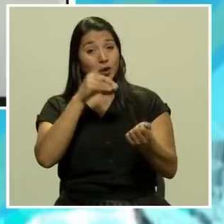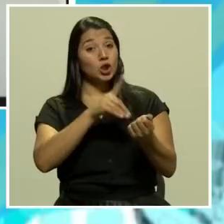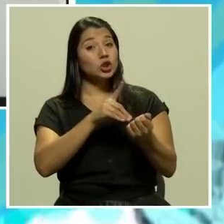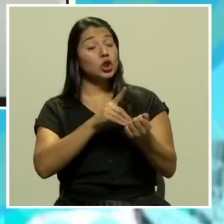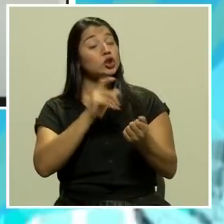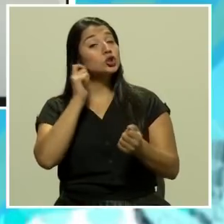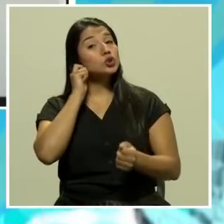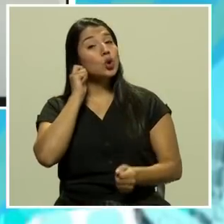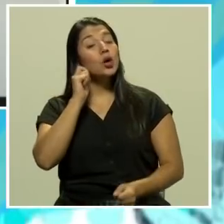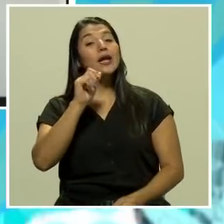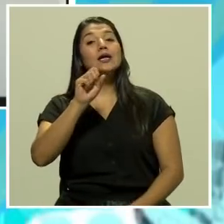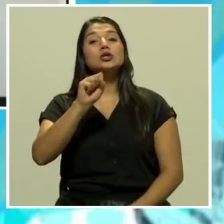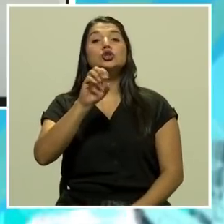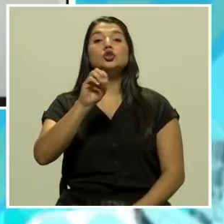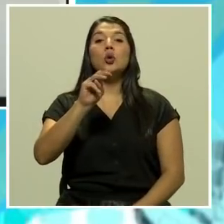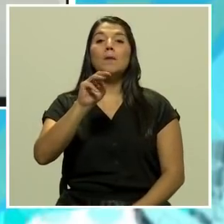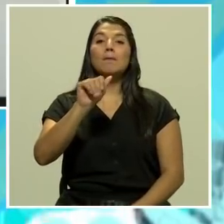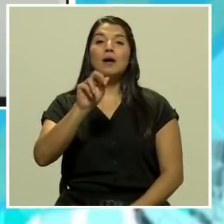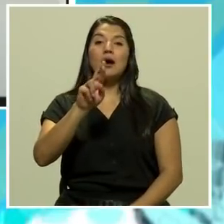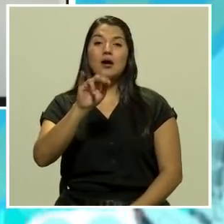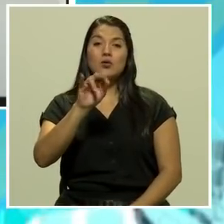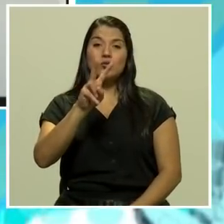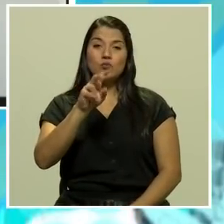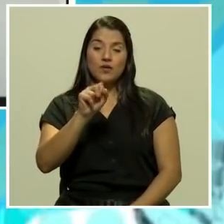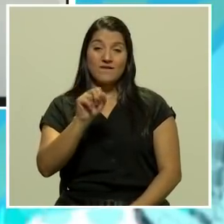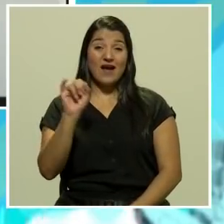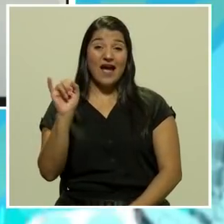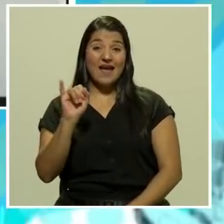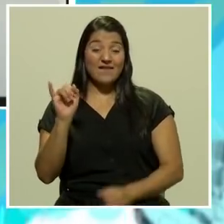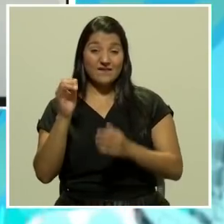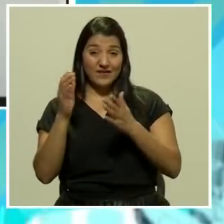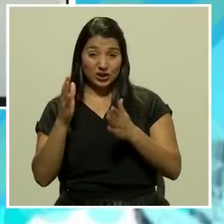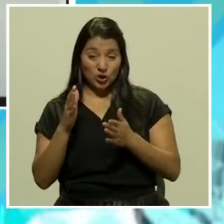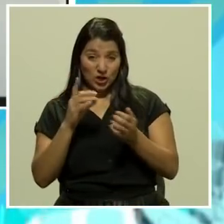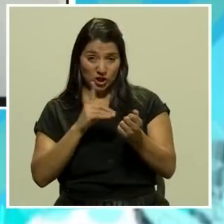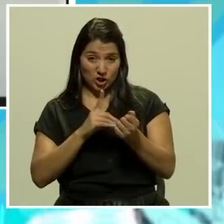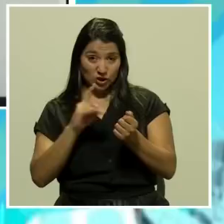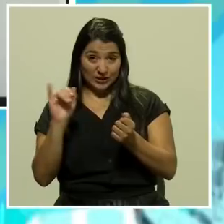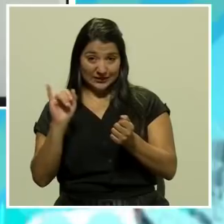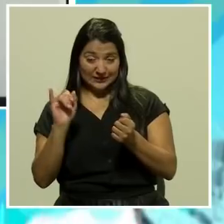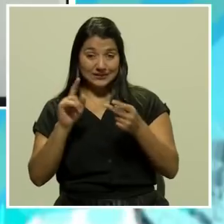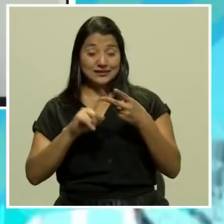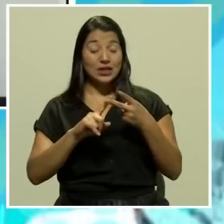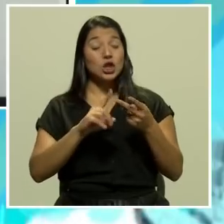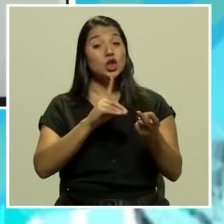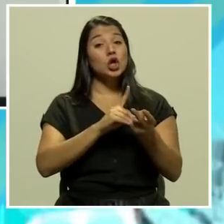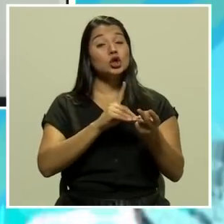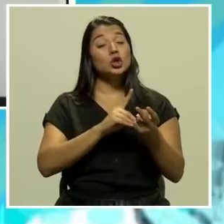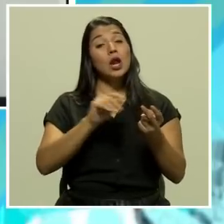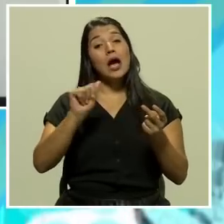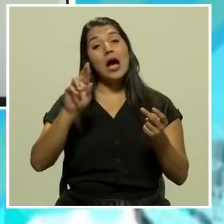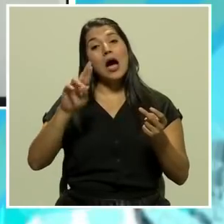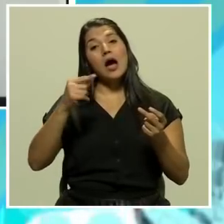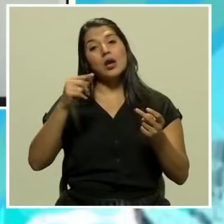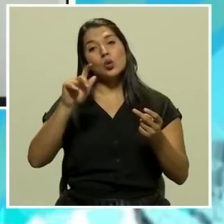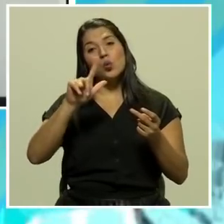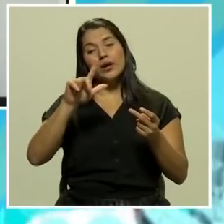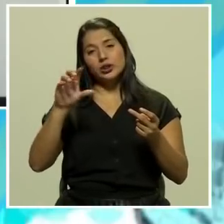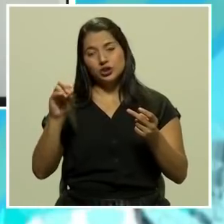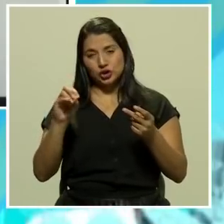Doctora María Mercedes Somarribas, infectóloga, y el doctor Leonel Argüello Irigoyen,